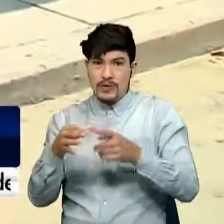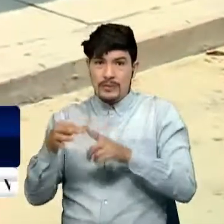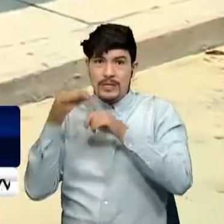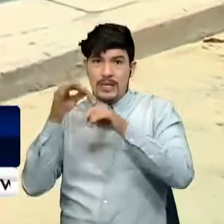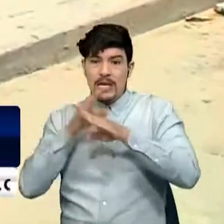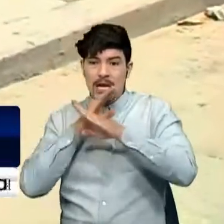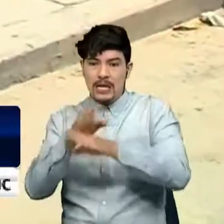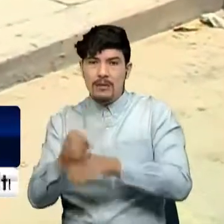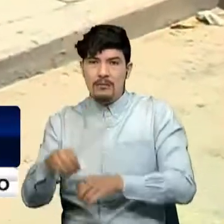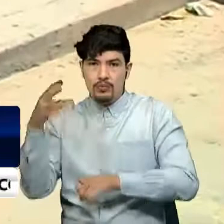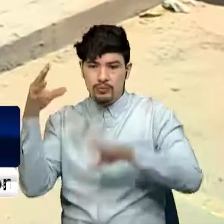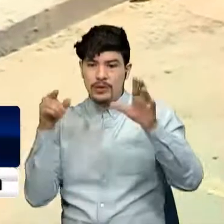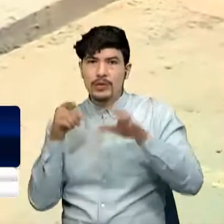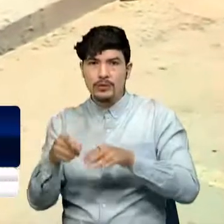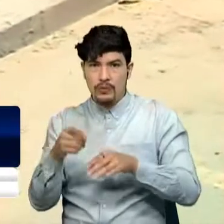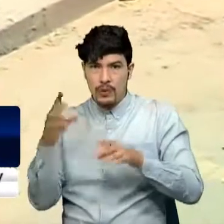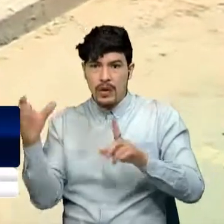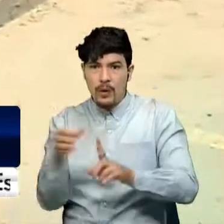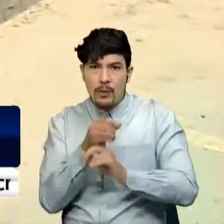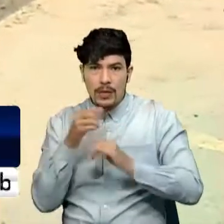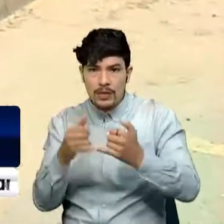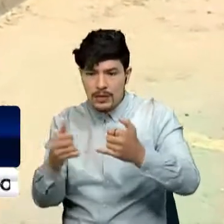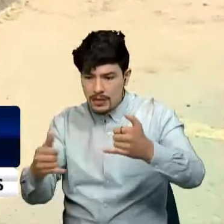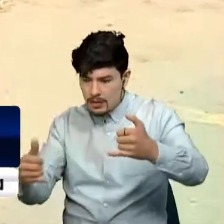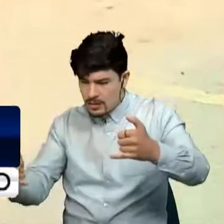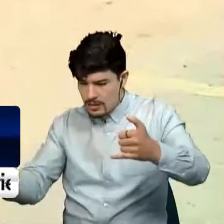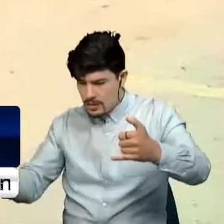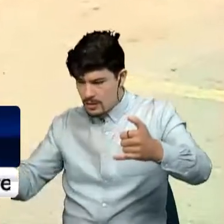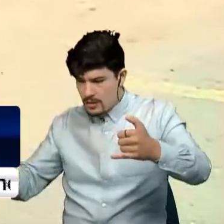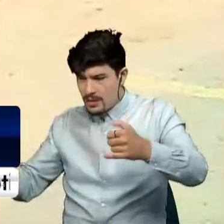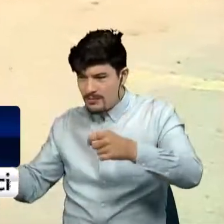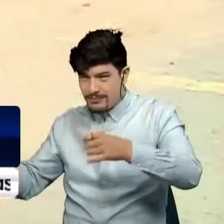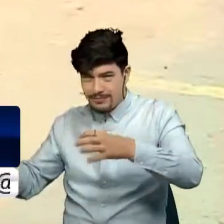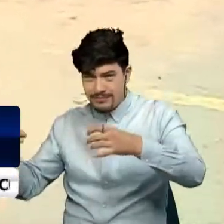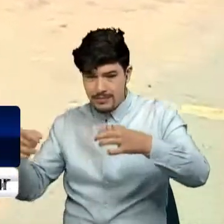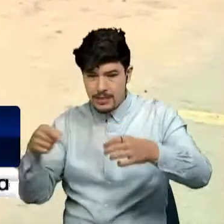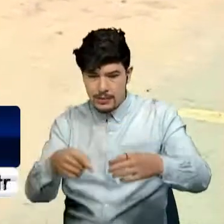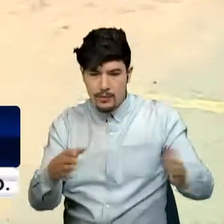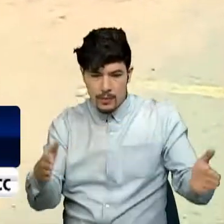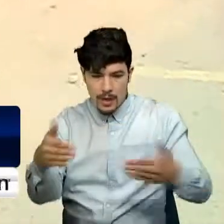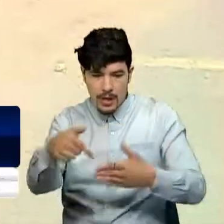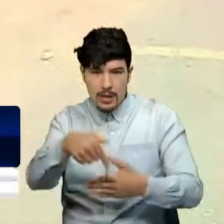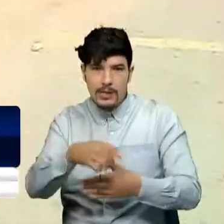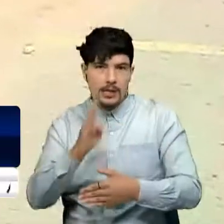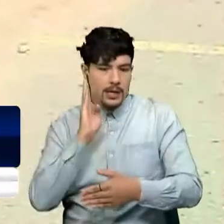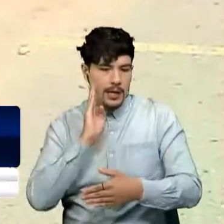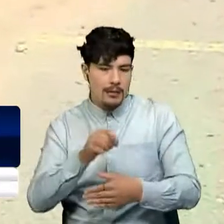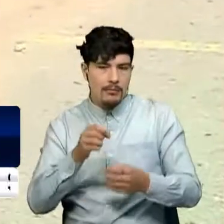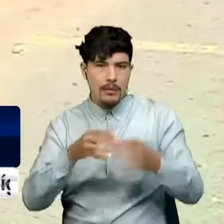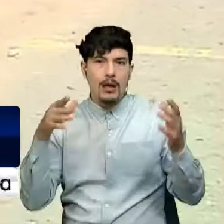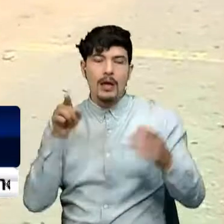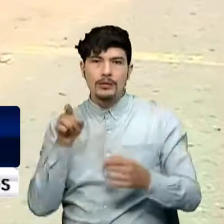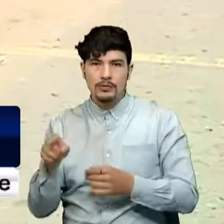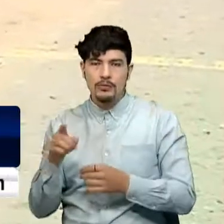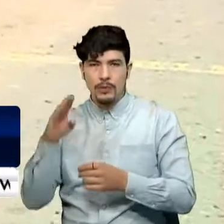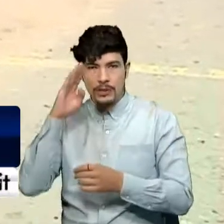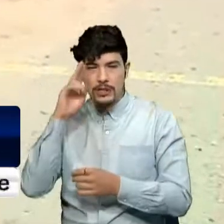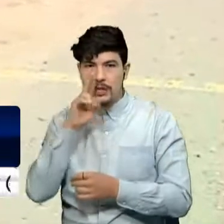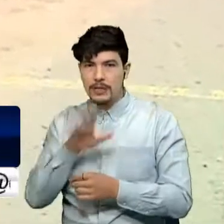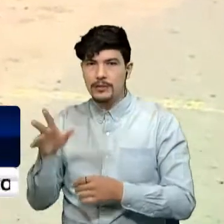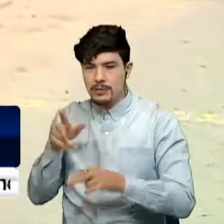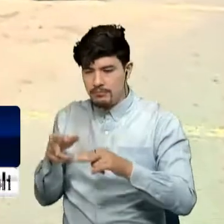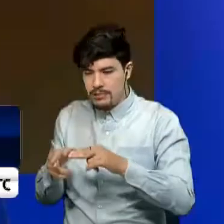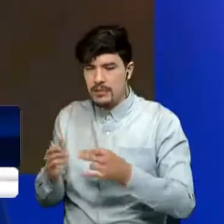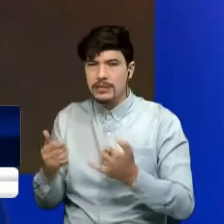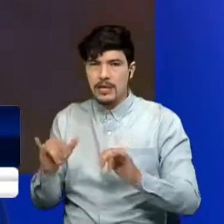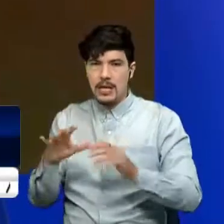antiexplosivos y encontraron cordón detonante y un celular al interior. Como lo que procedieron a hacer fue que desactivaron este presunto aparato